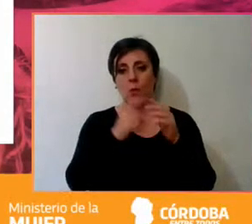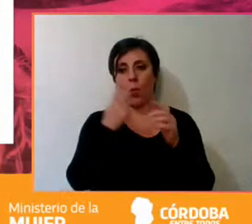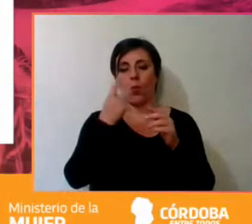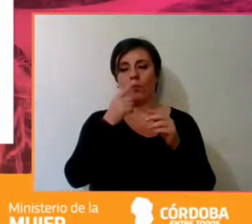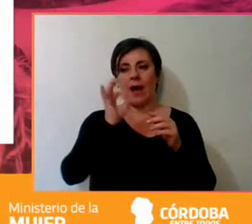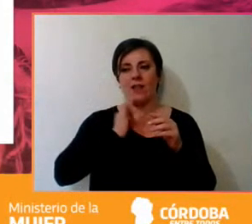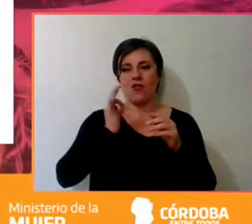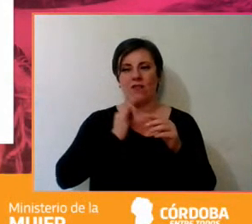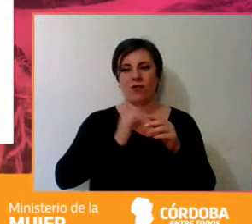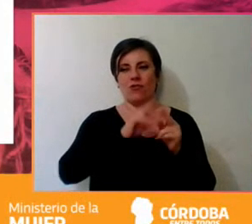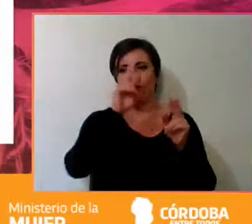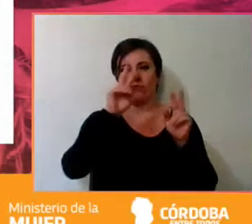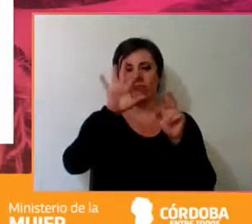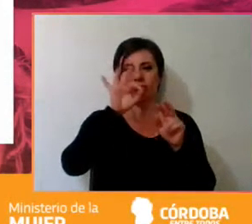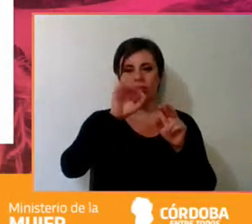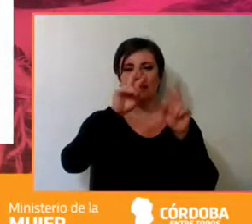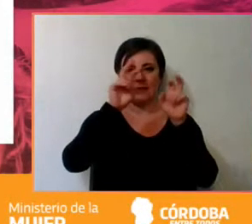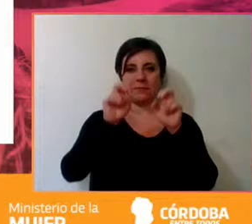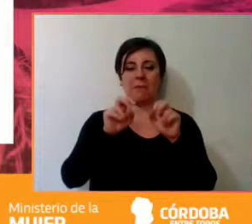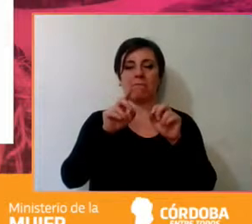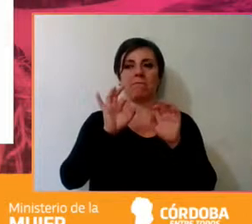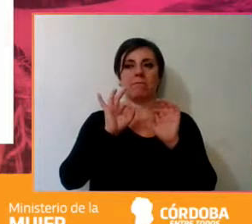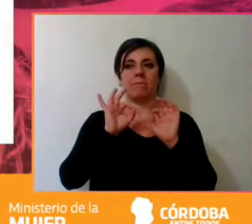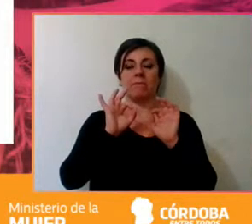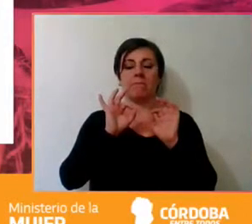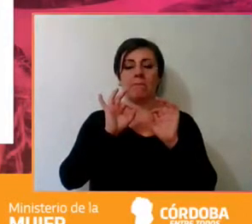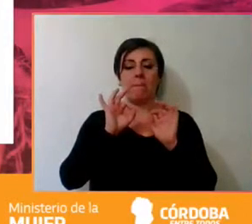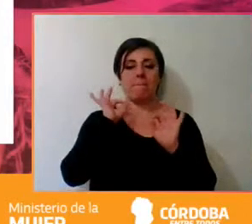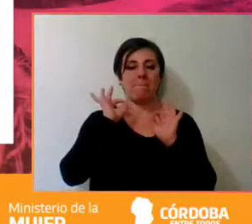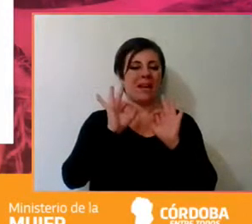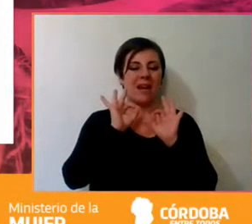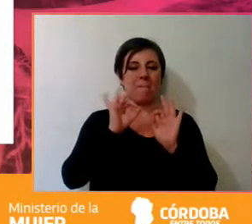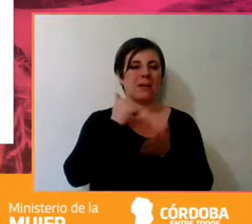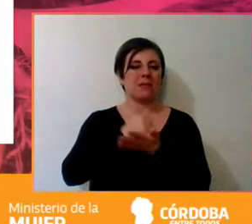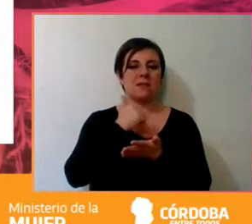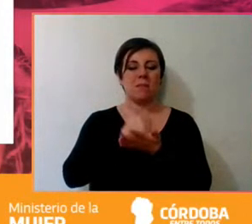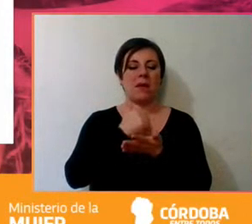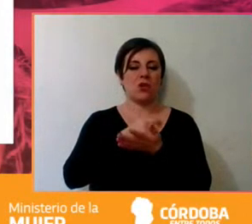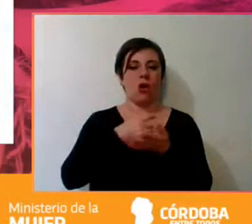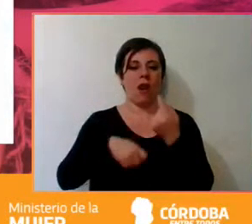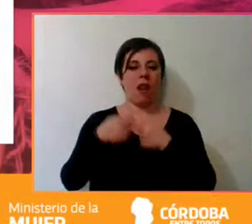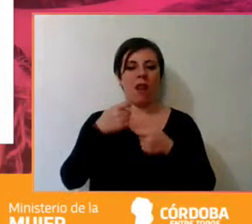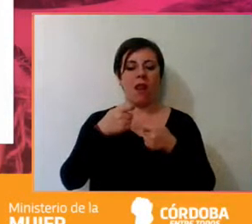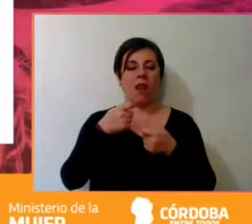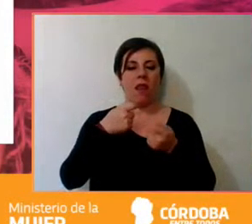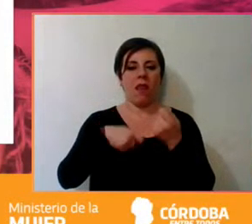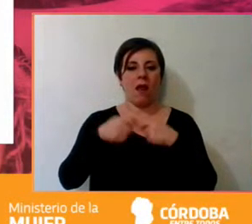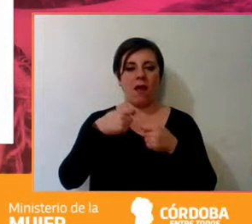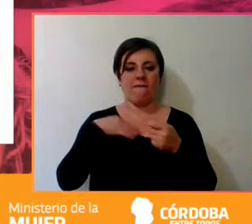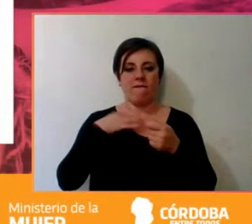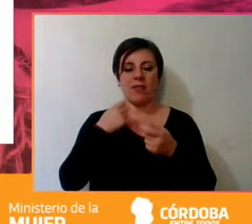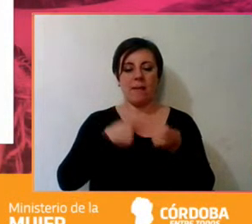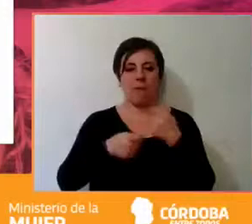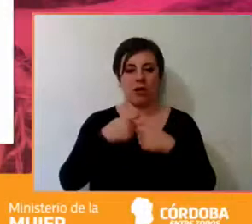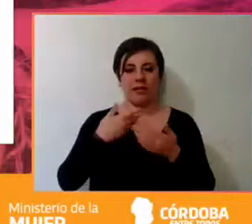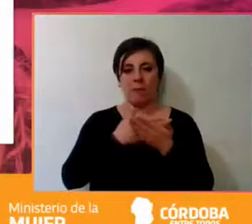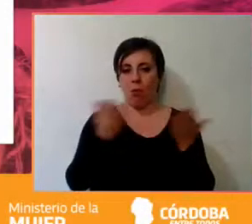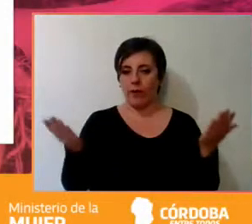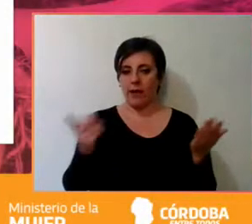prioritario, es la plena participación de las mujeres en la vida política y en la vida pública, pero además